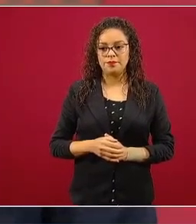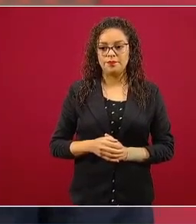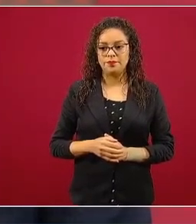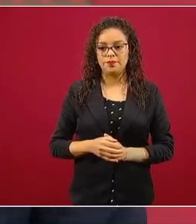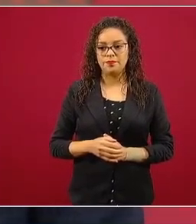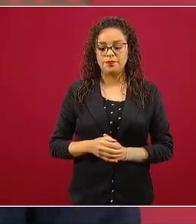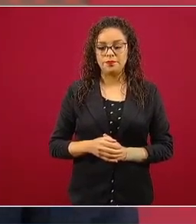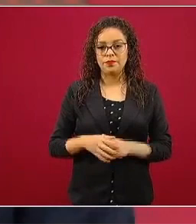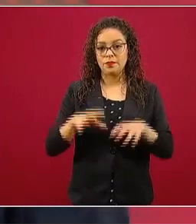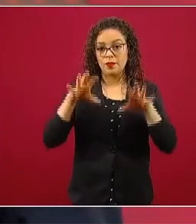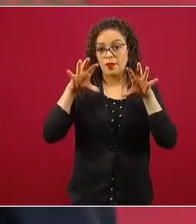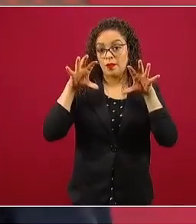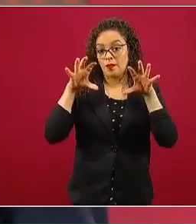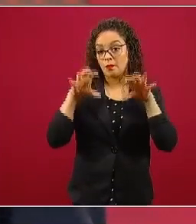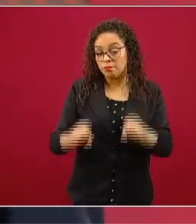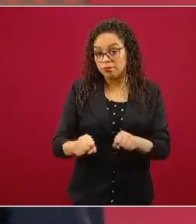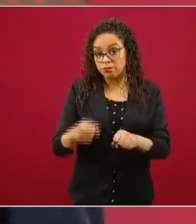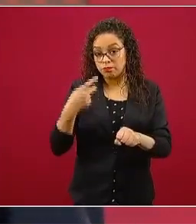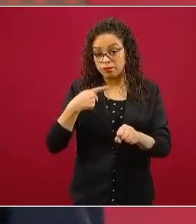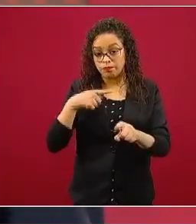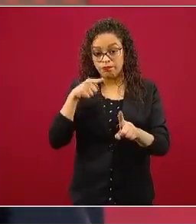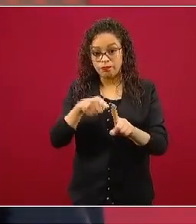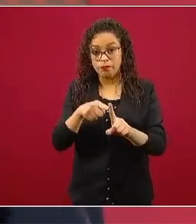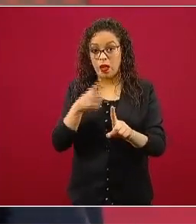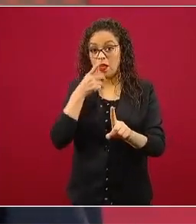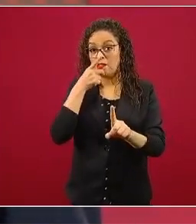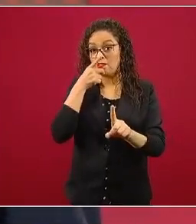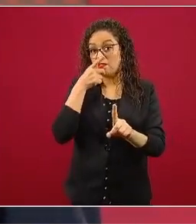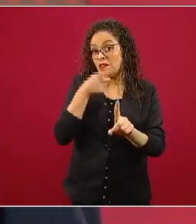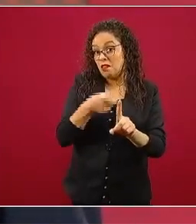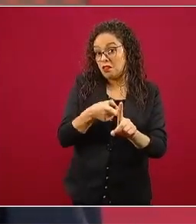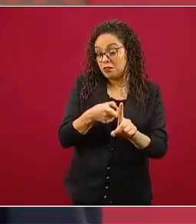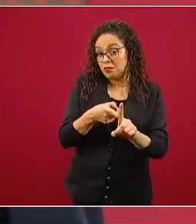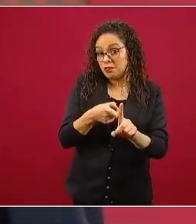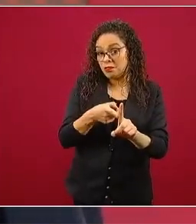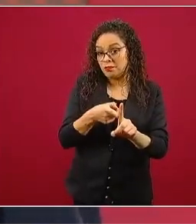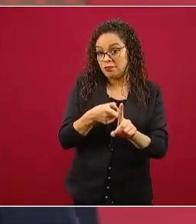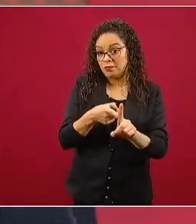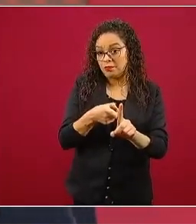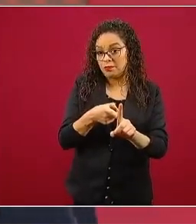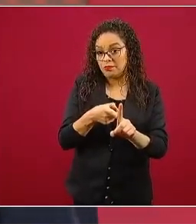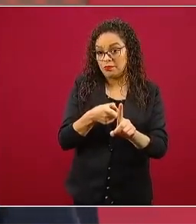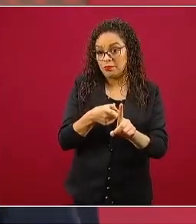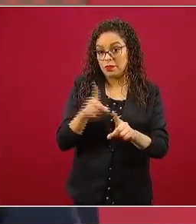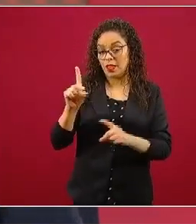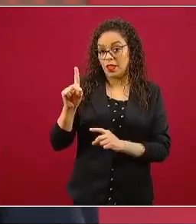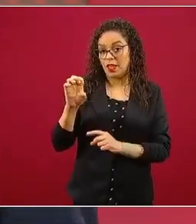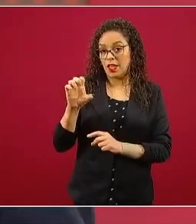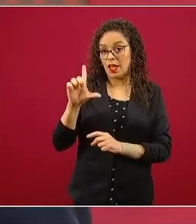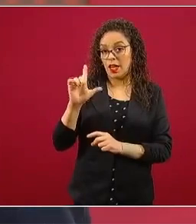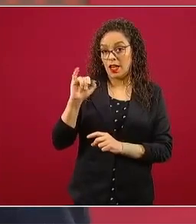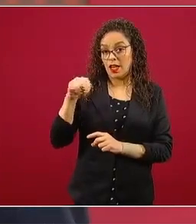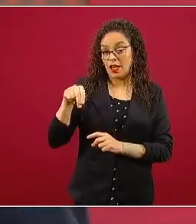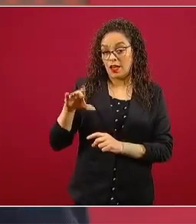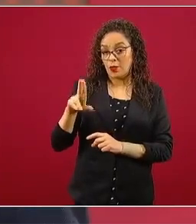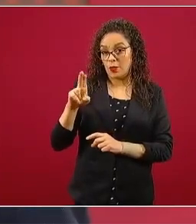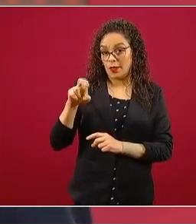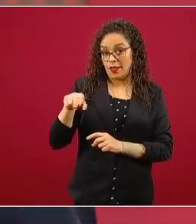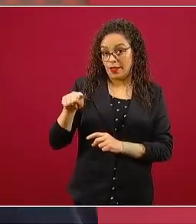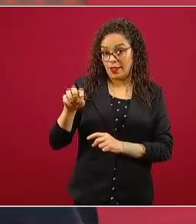presunto delincuente y luego el que se le tuvo que